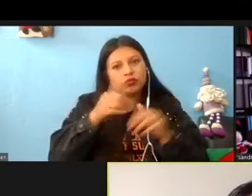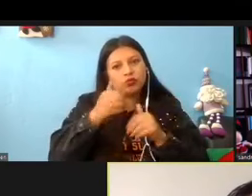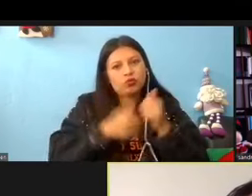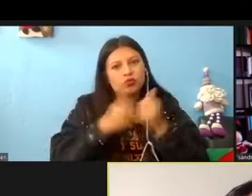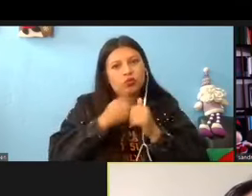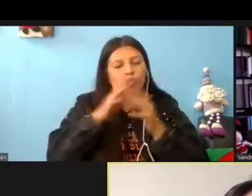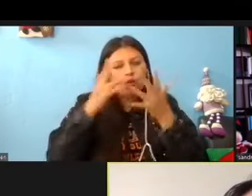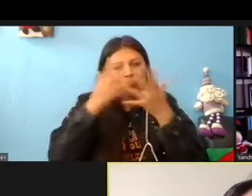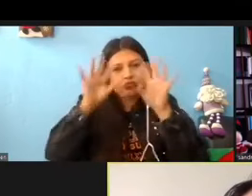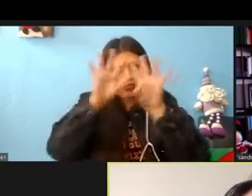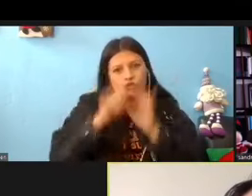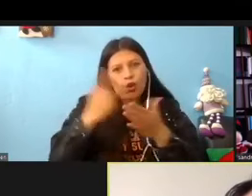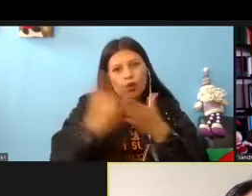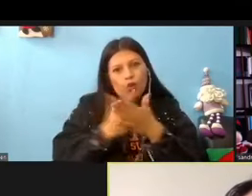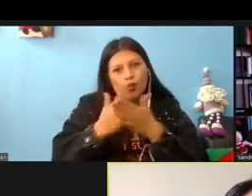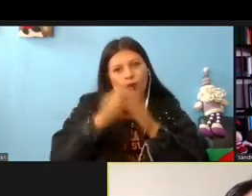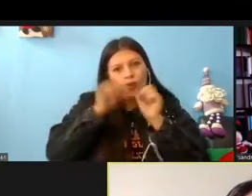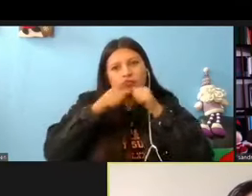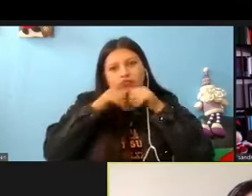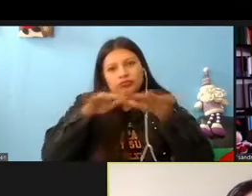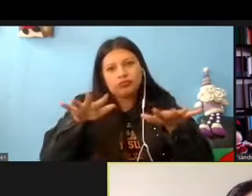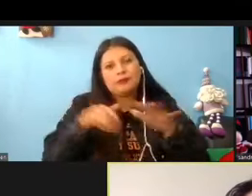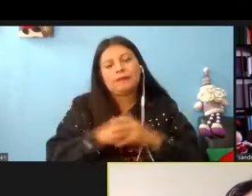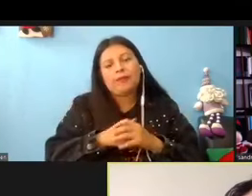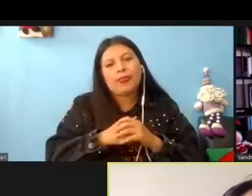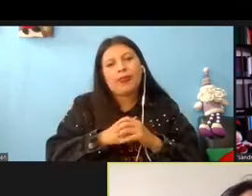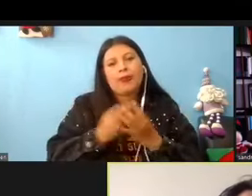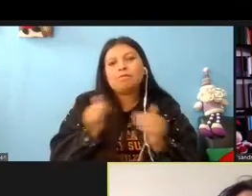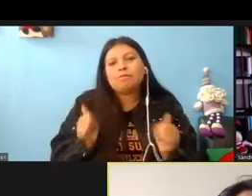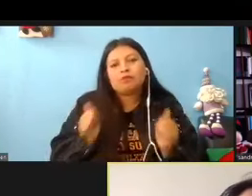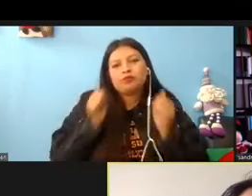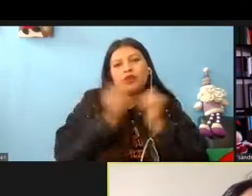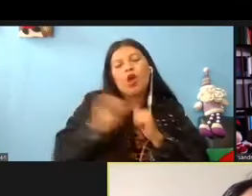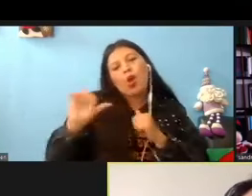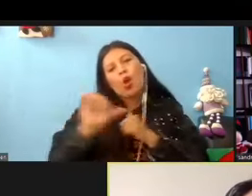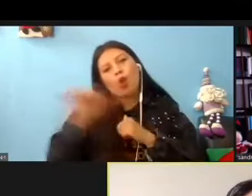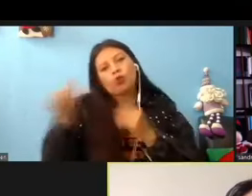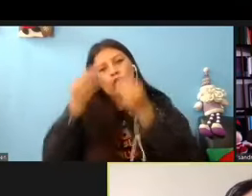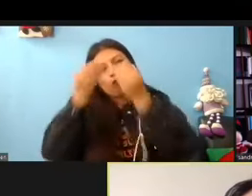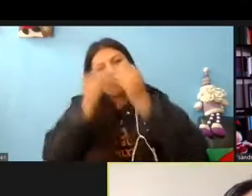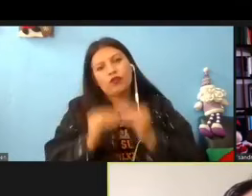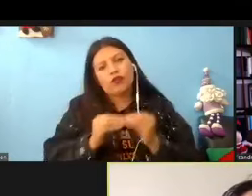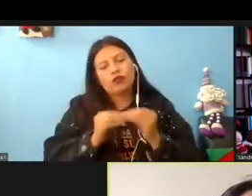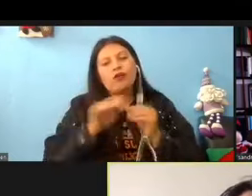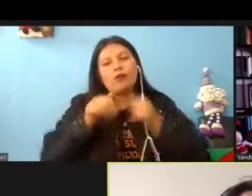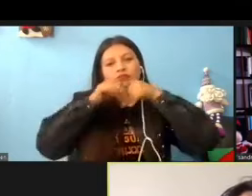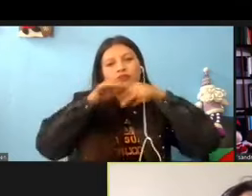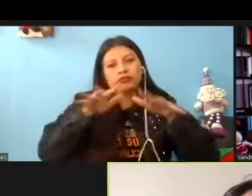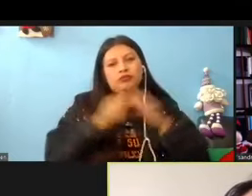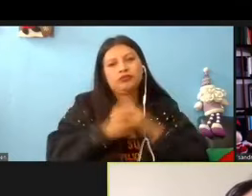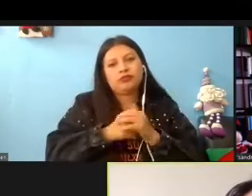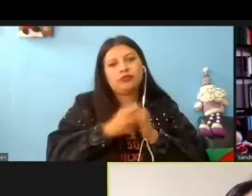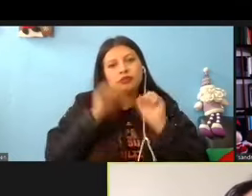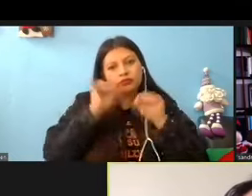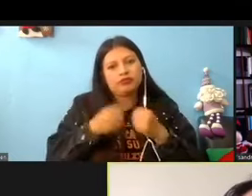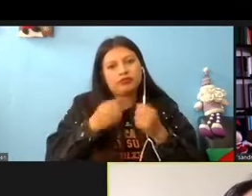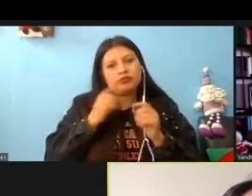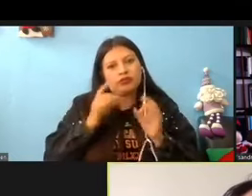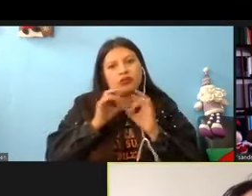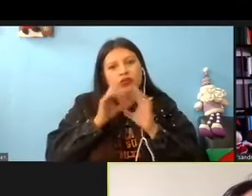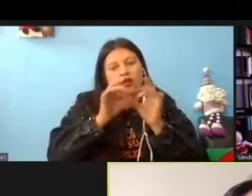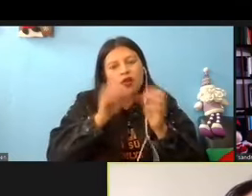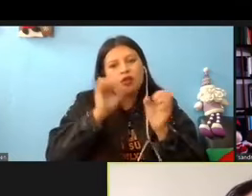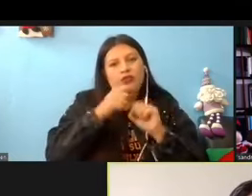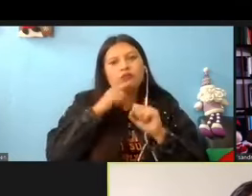en un texto, en un libro que podamos difundir junto con otras formas de difusión, que podamos llegar también a